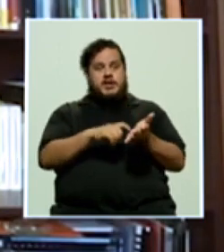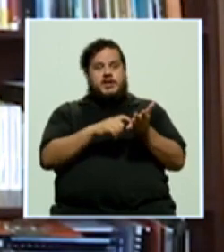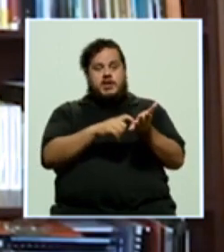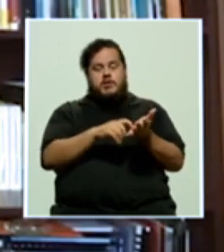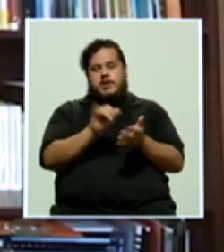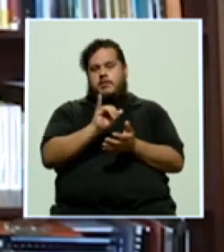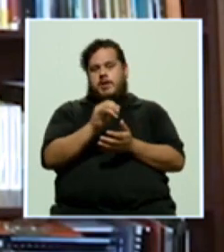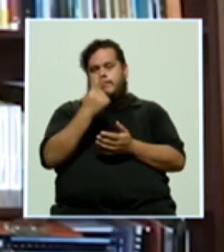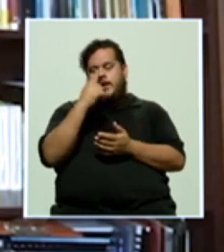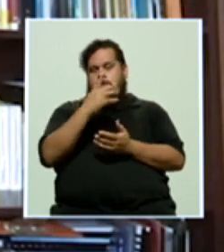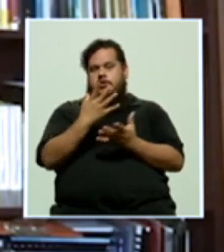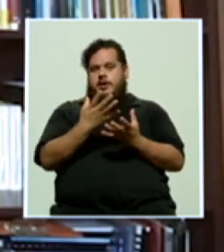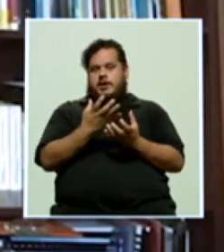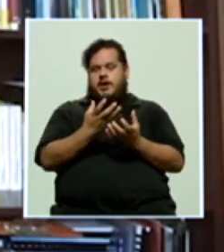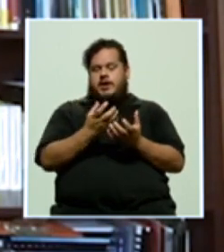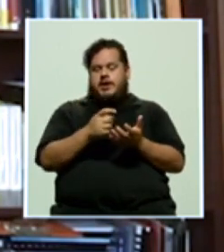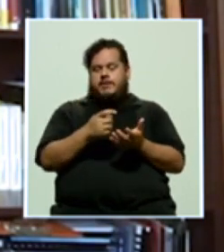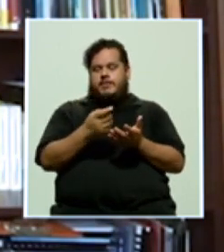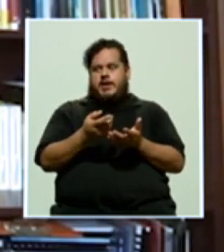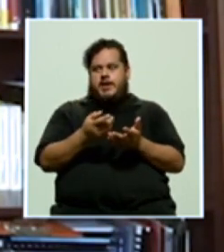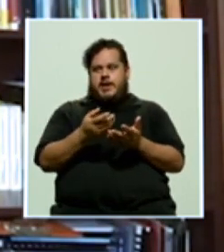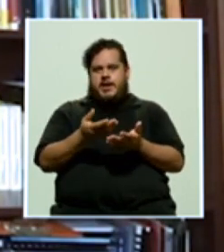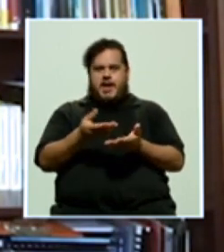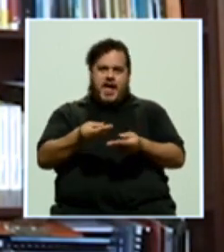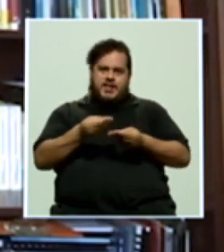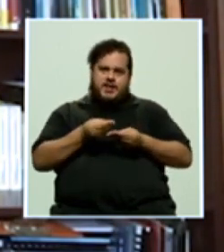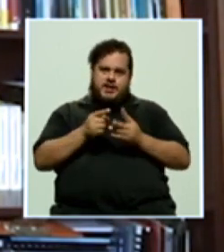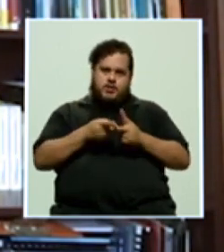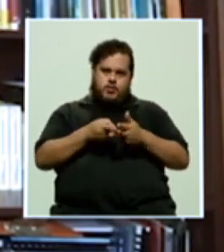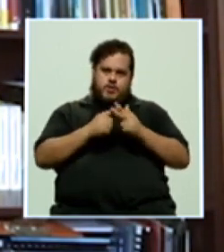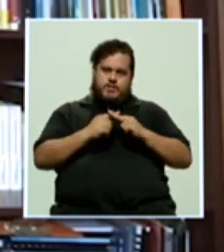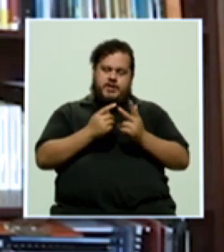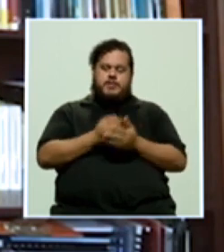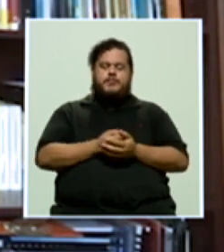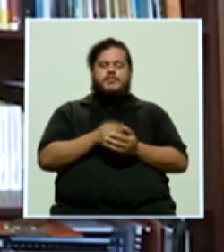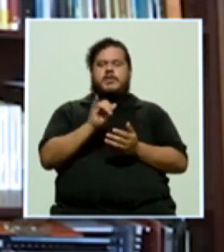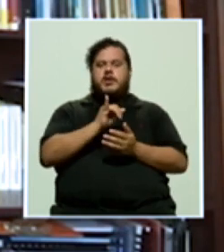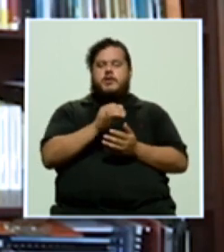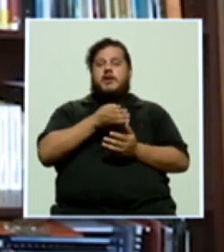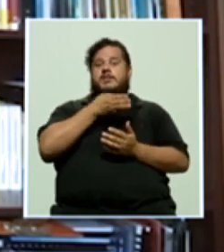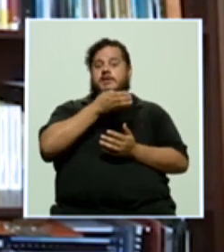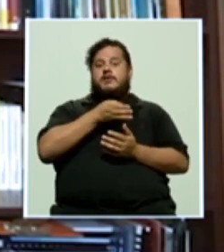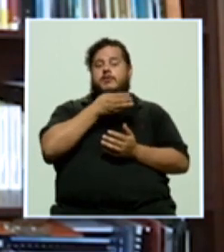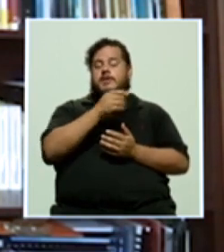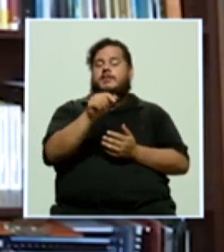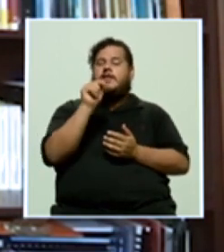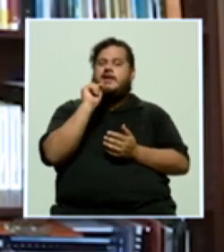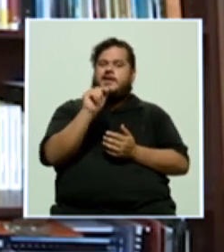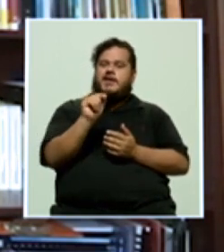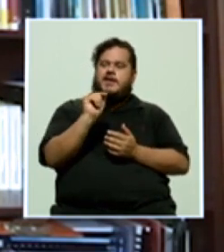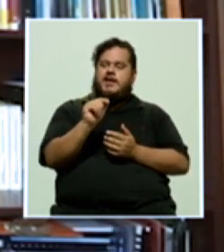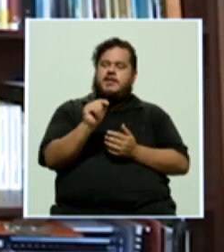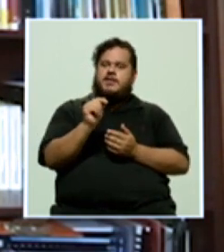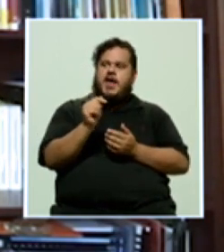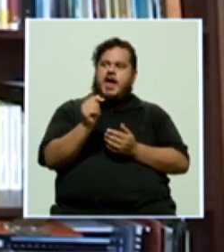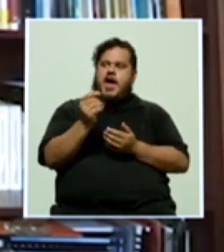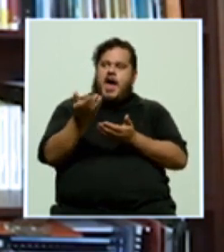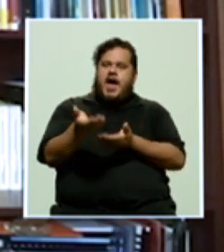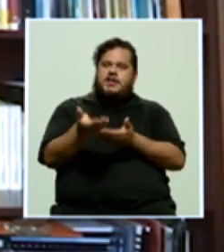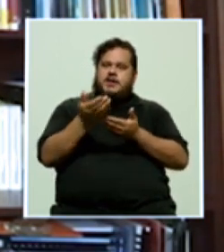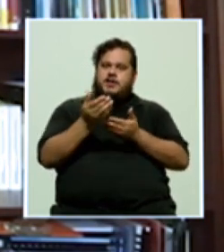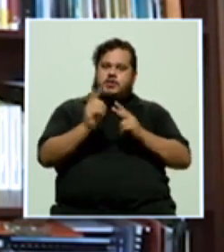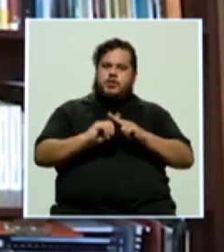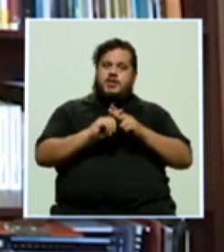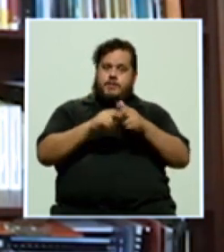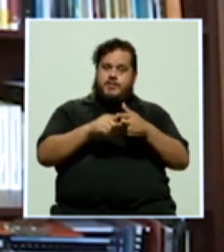como para los que quieren endeudarse. Por supuesto, se recomienda que esa adquisición de